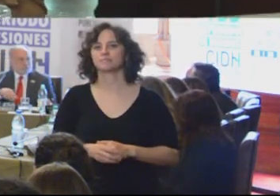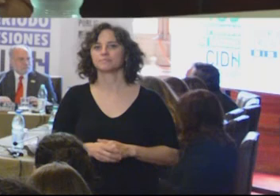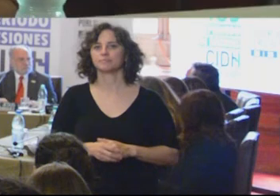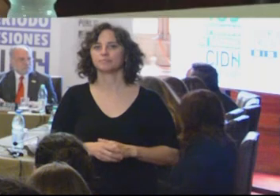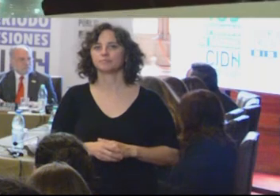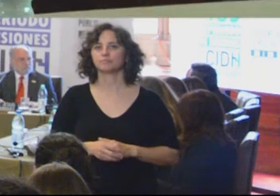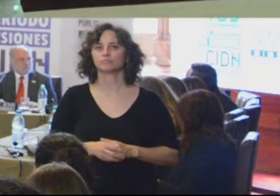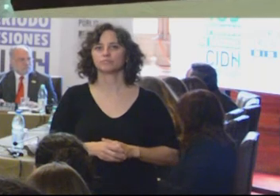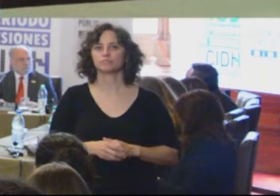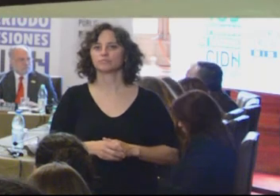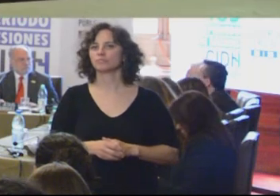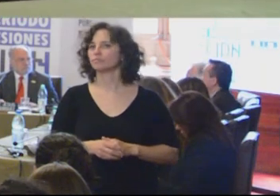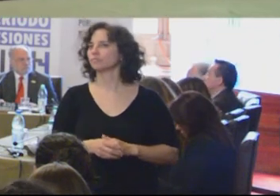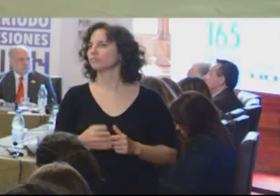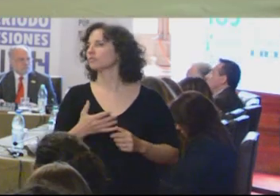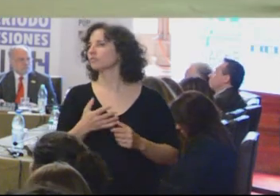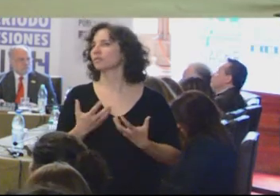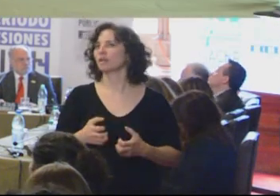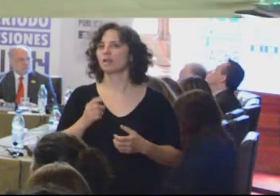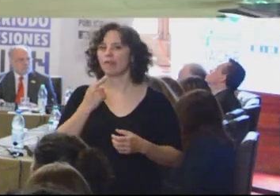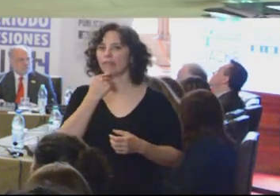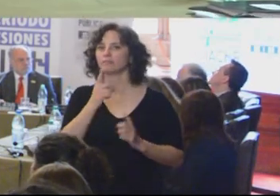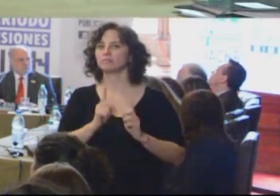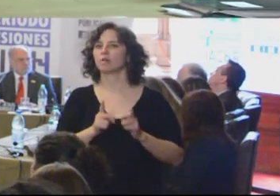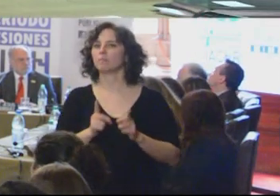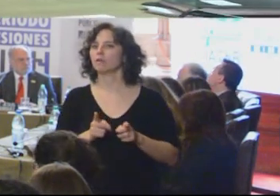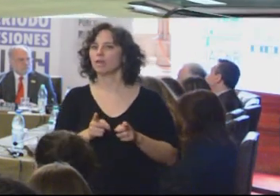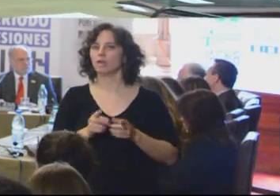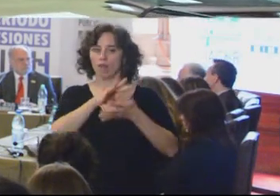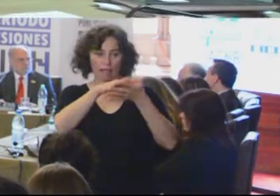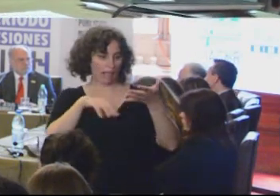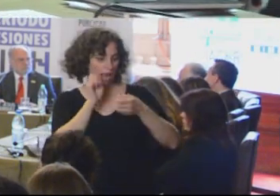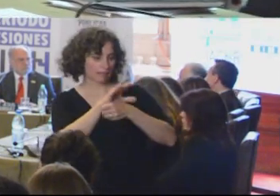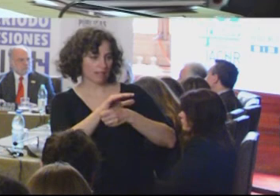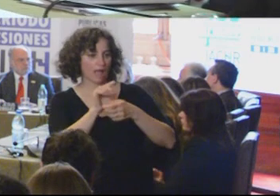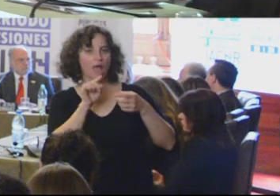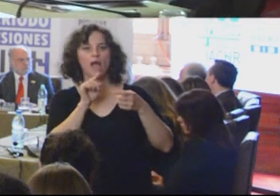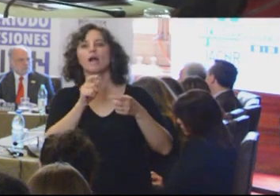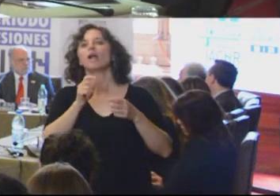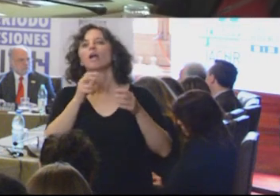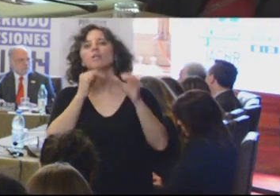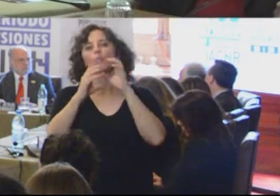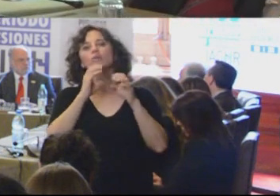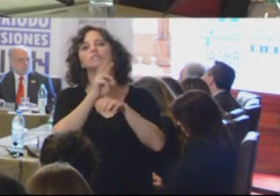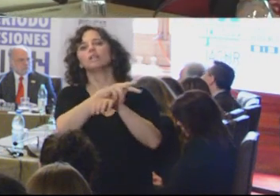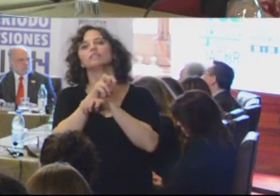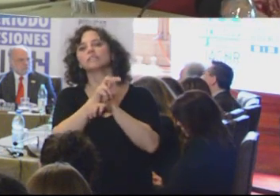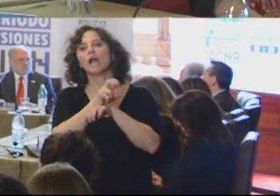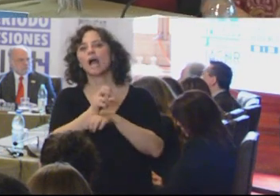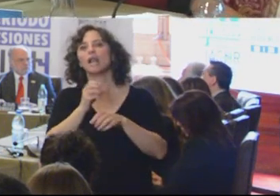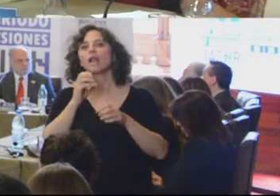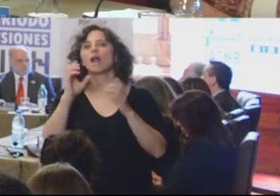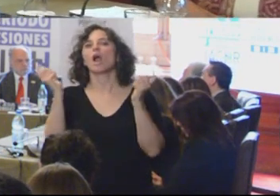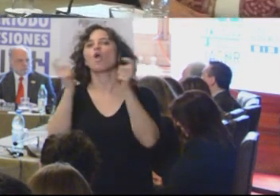para señalar aquí se ha mencionado desde la carta a la comunicación de la fiscal de la corte penal internacional